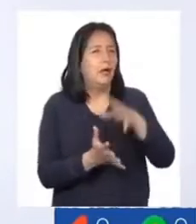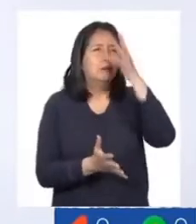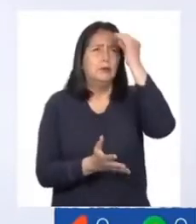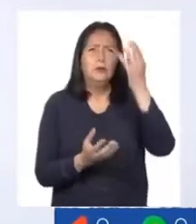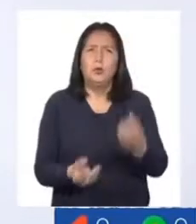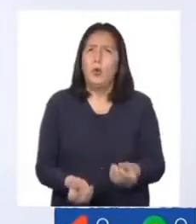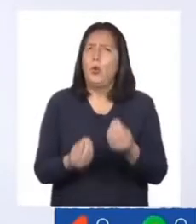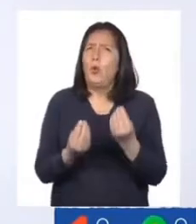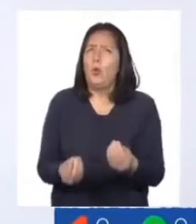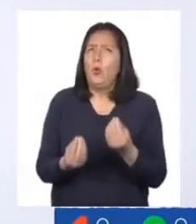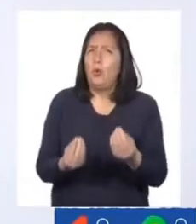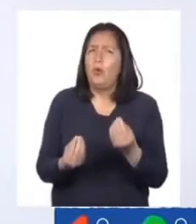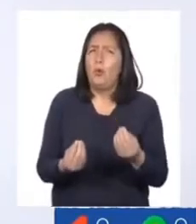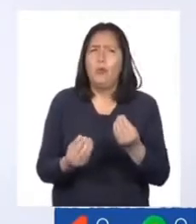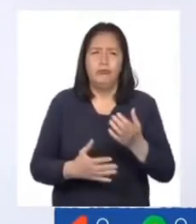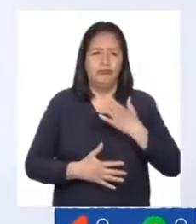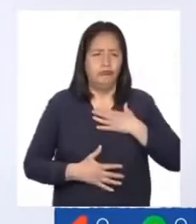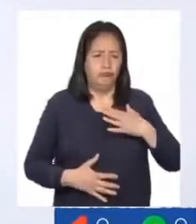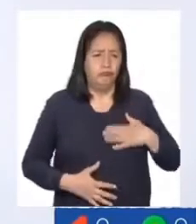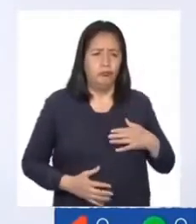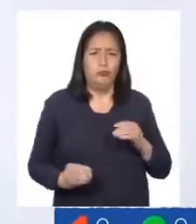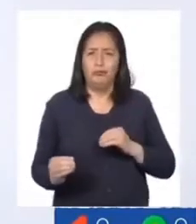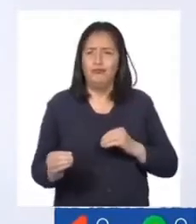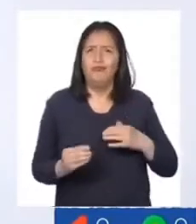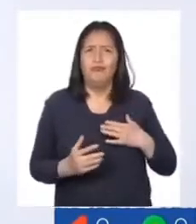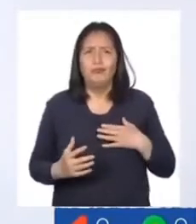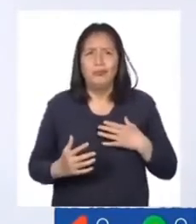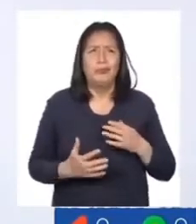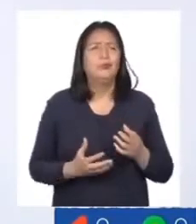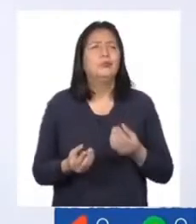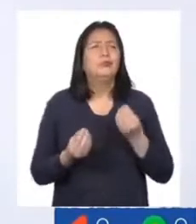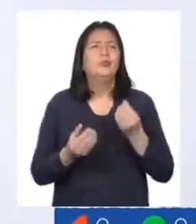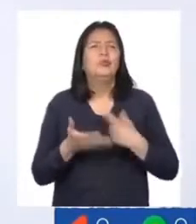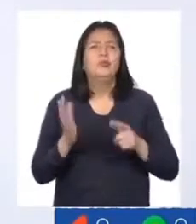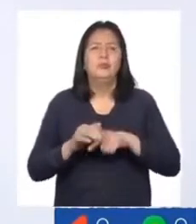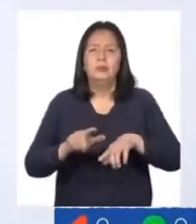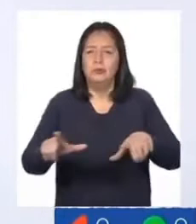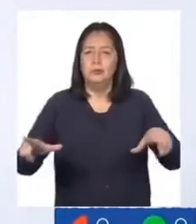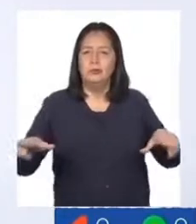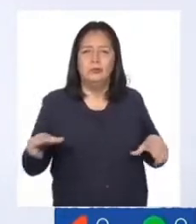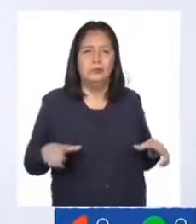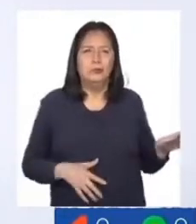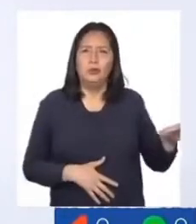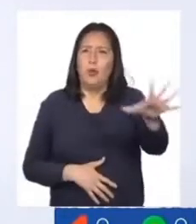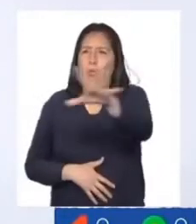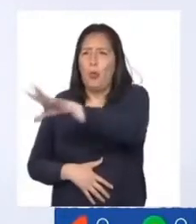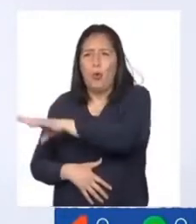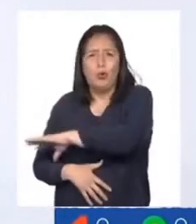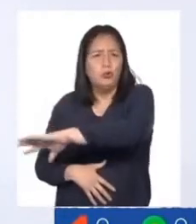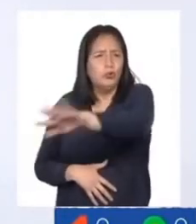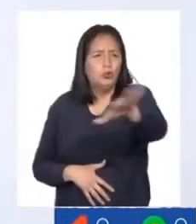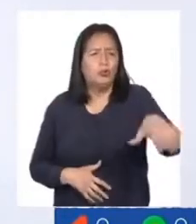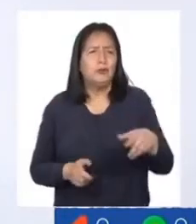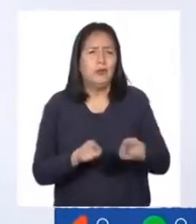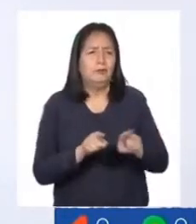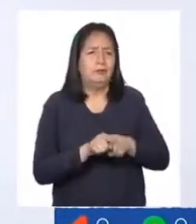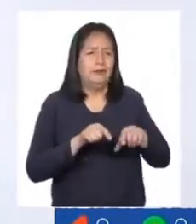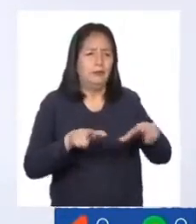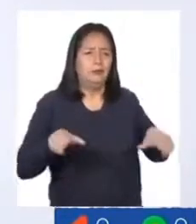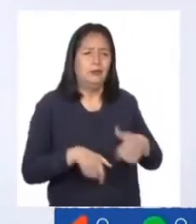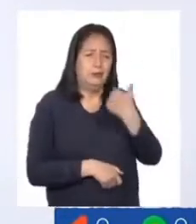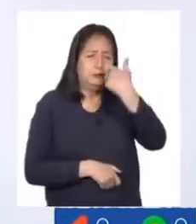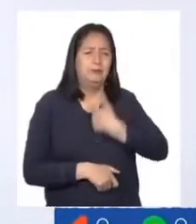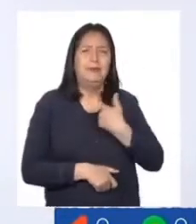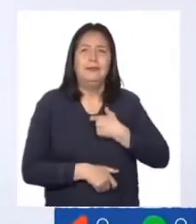Aprenderemos cómo a través de nuestro cuerpo en movimiento exploramos el espacio total y nuestro espacio personal.